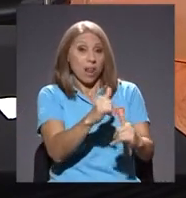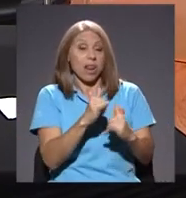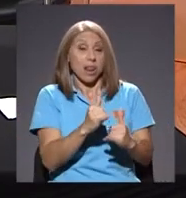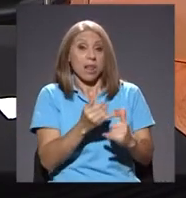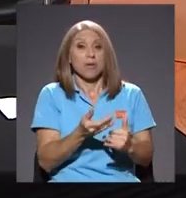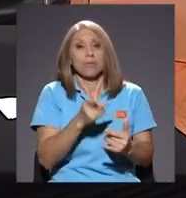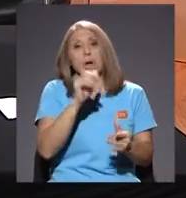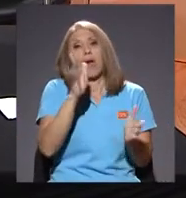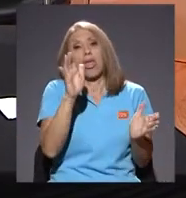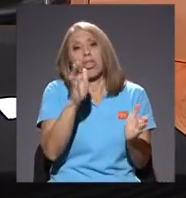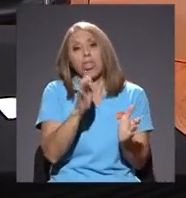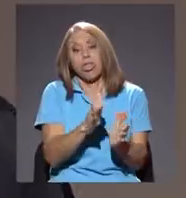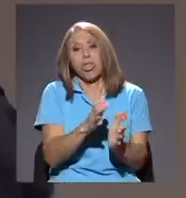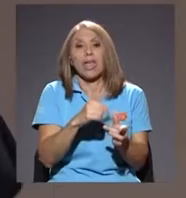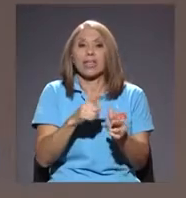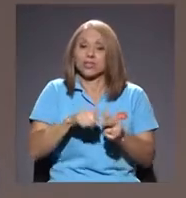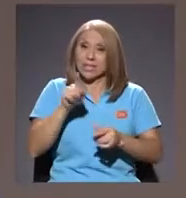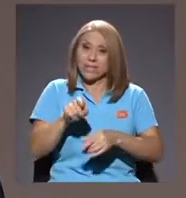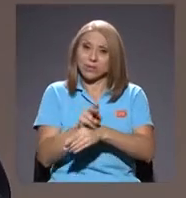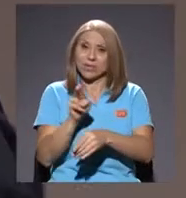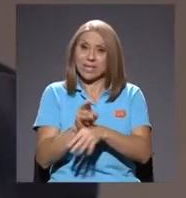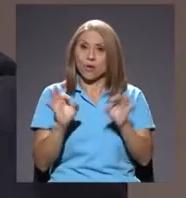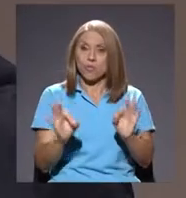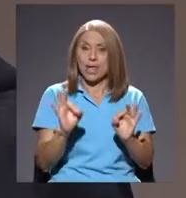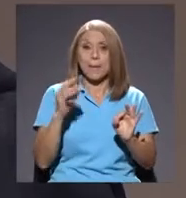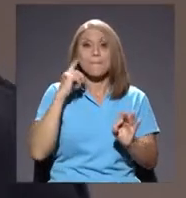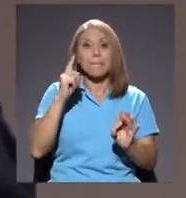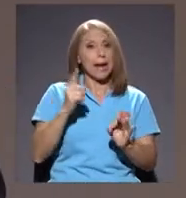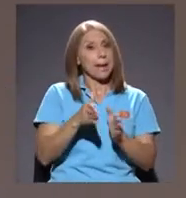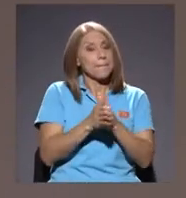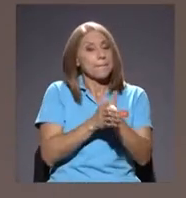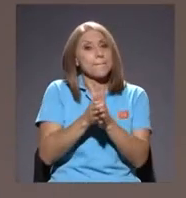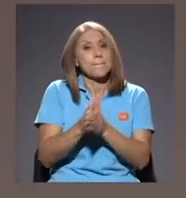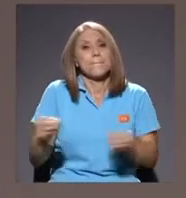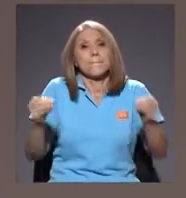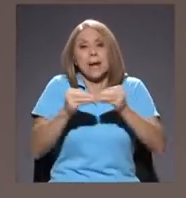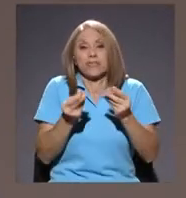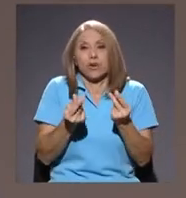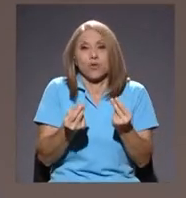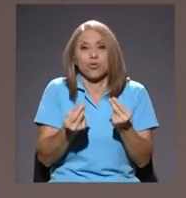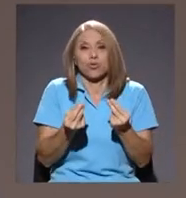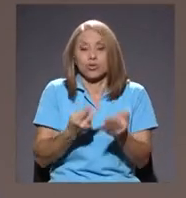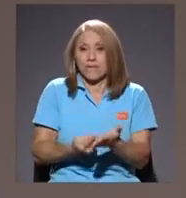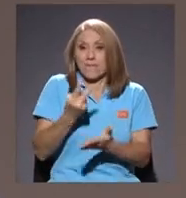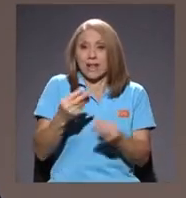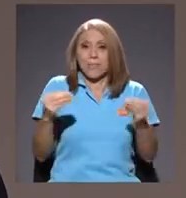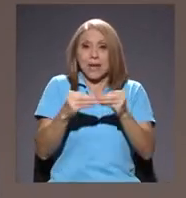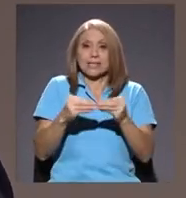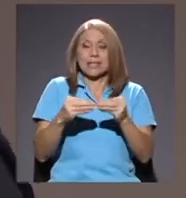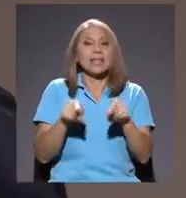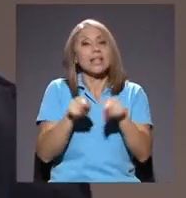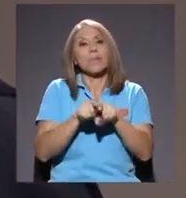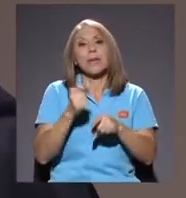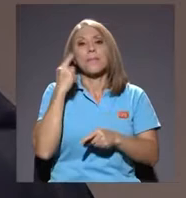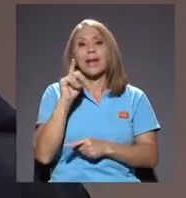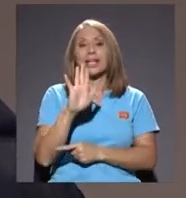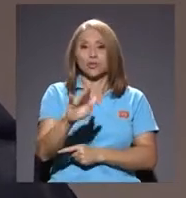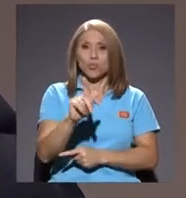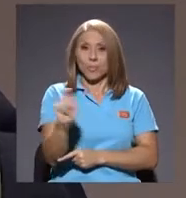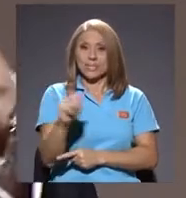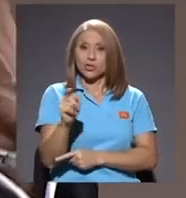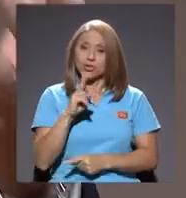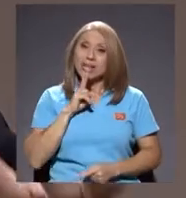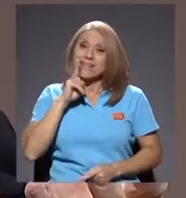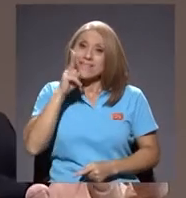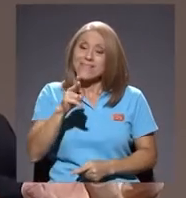más recursos para que valga más y para que su pensión sea mejor en el futuro porque de ser del valor de este recurso al final va a depender su pensión